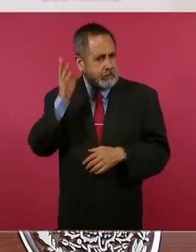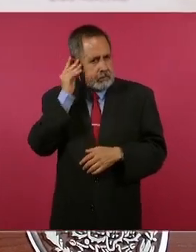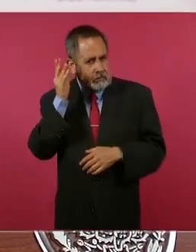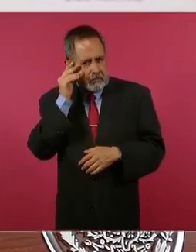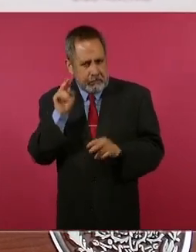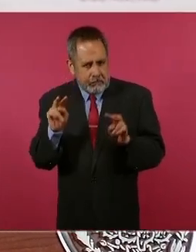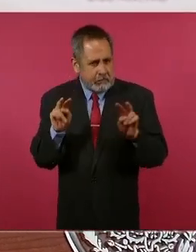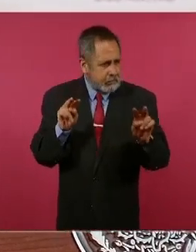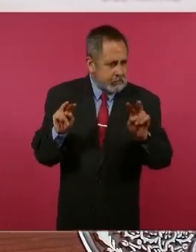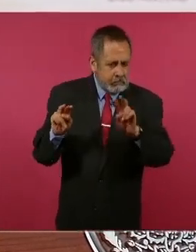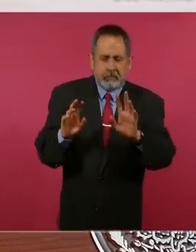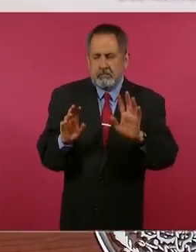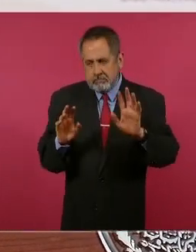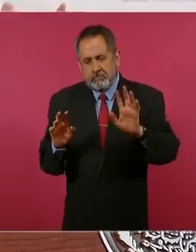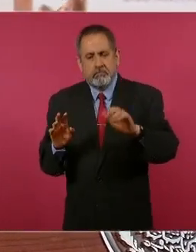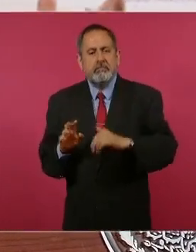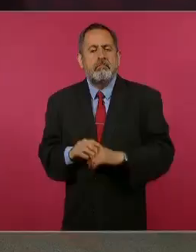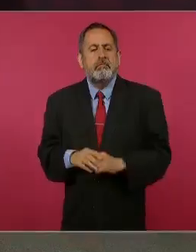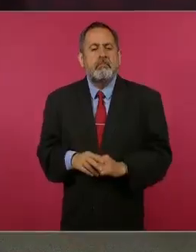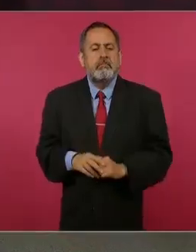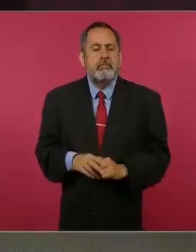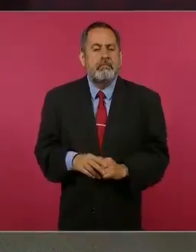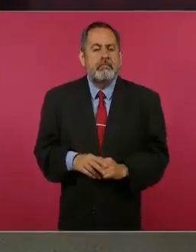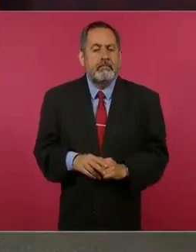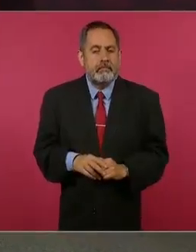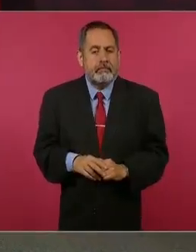como